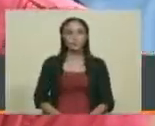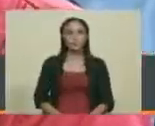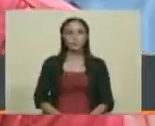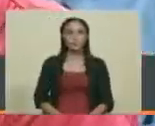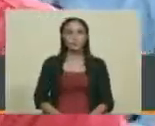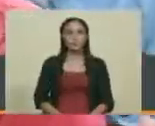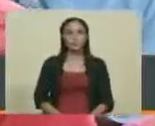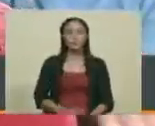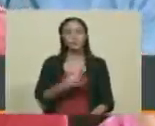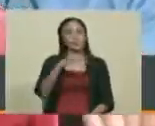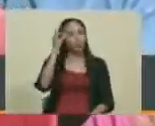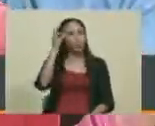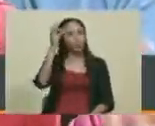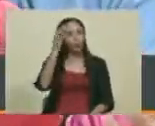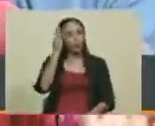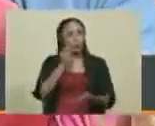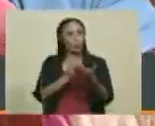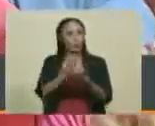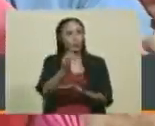Así lo creo.